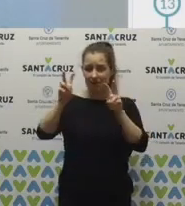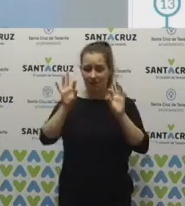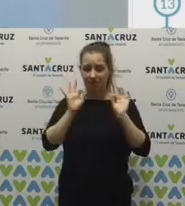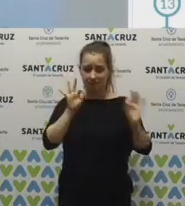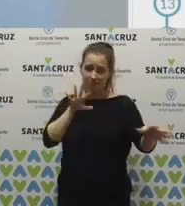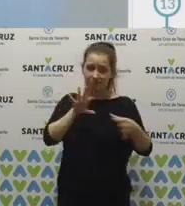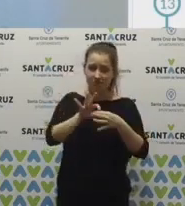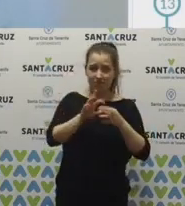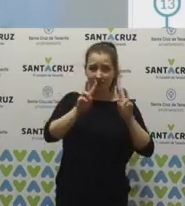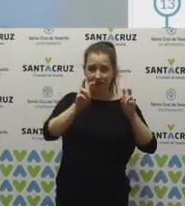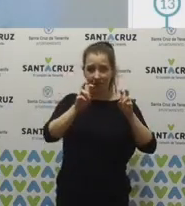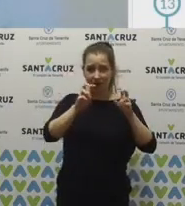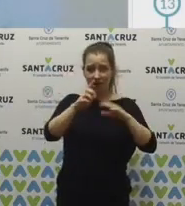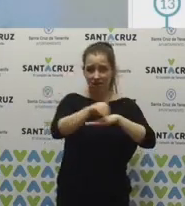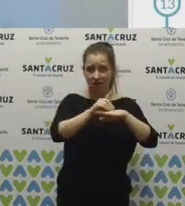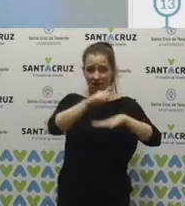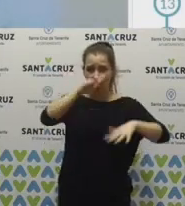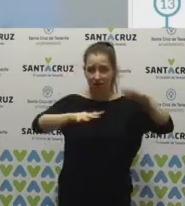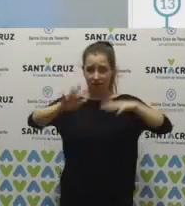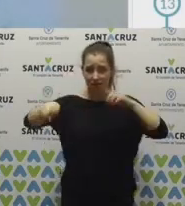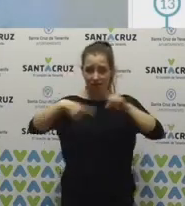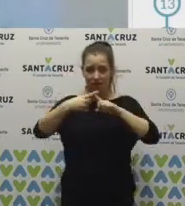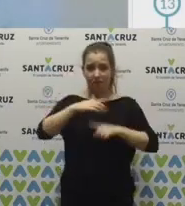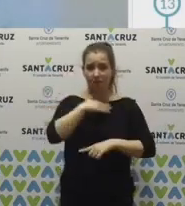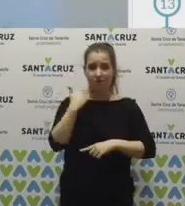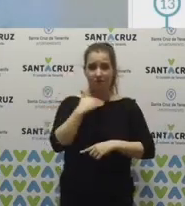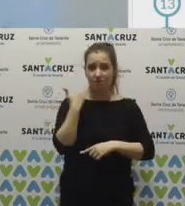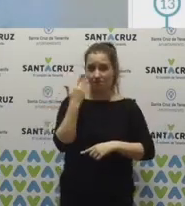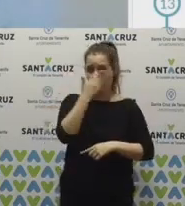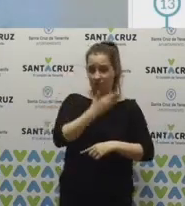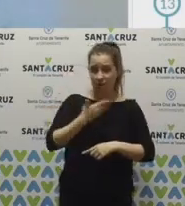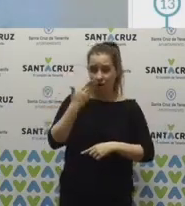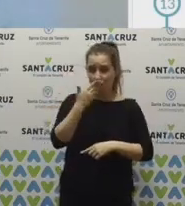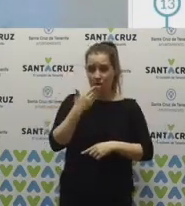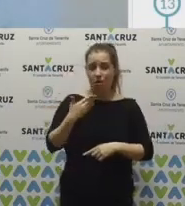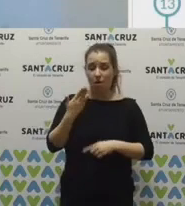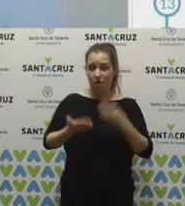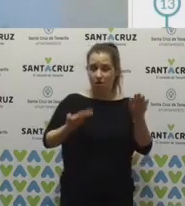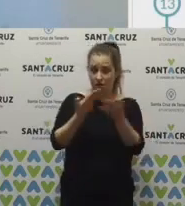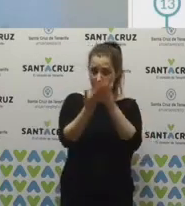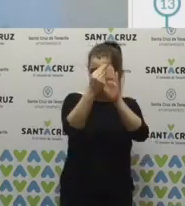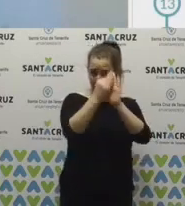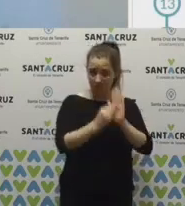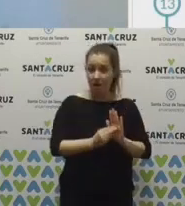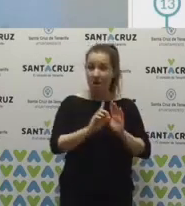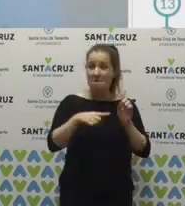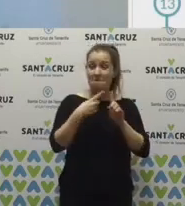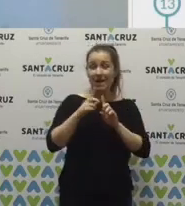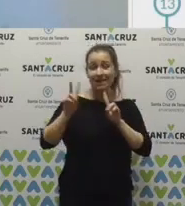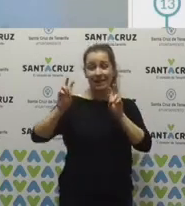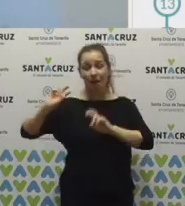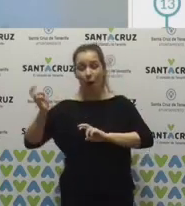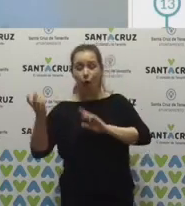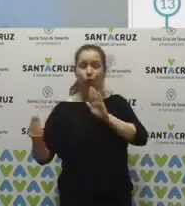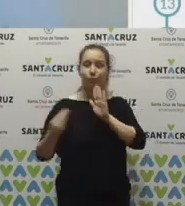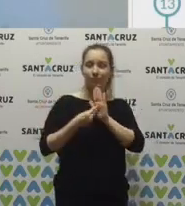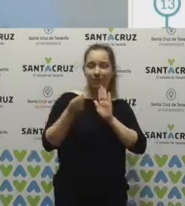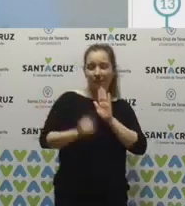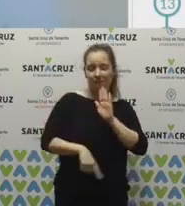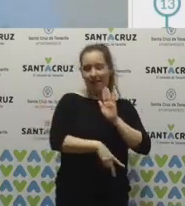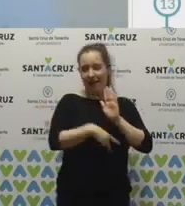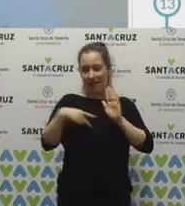ya la sentimos escolar en la moción propuesta pero a su vez se añada una cuestión de generar